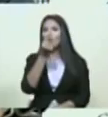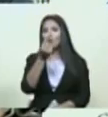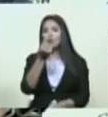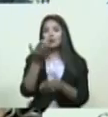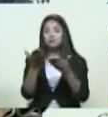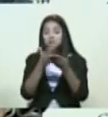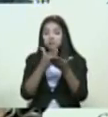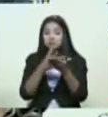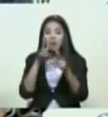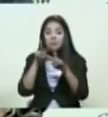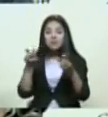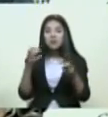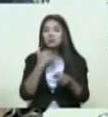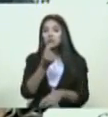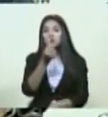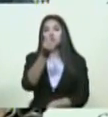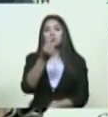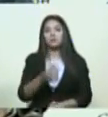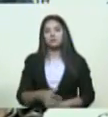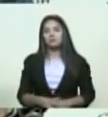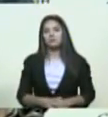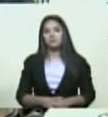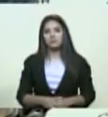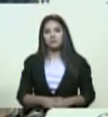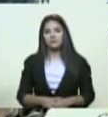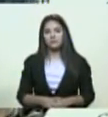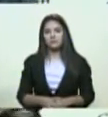apertura de una averiguación.